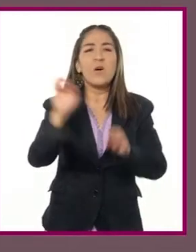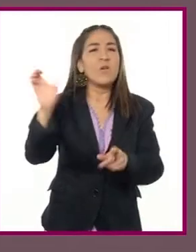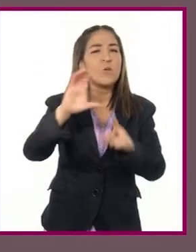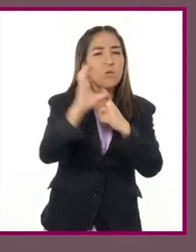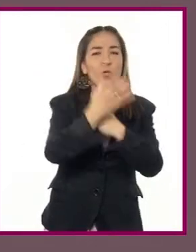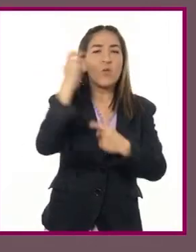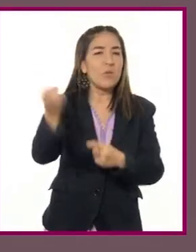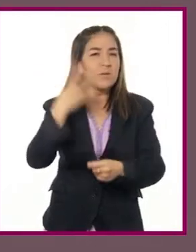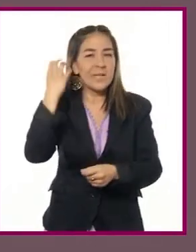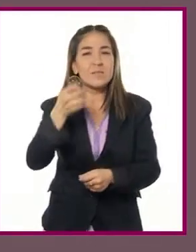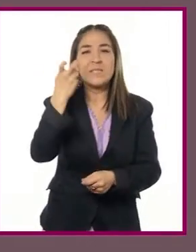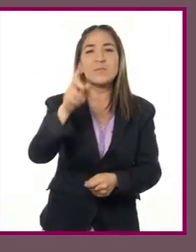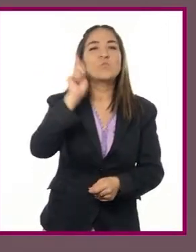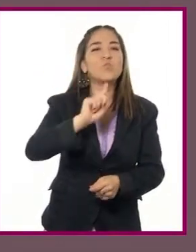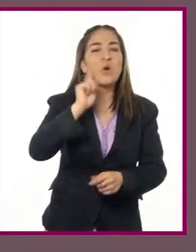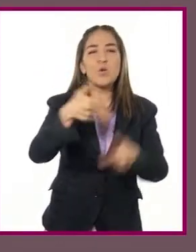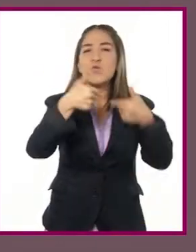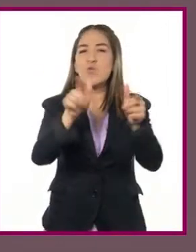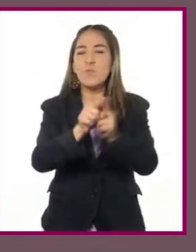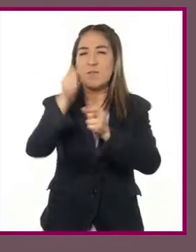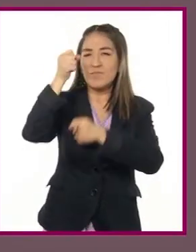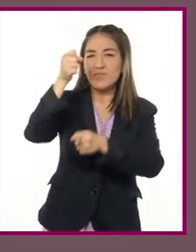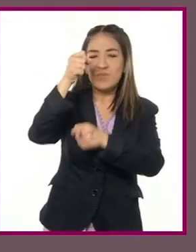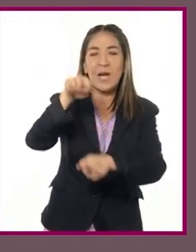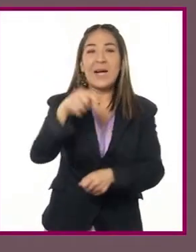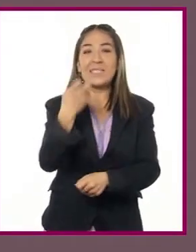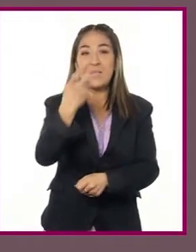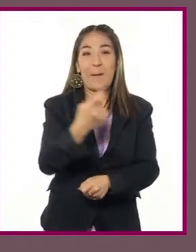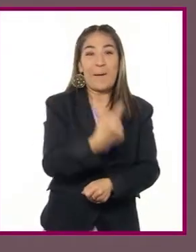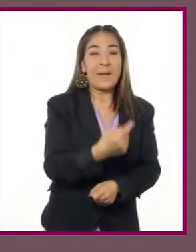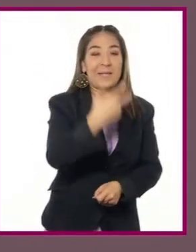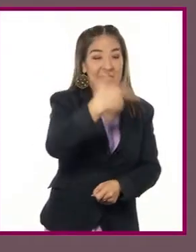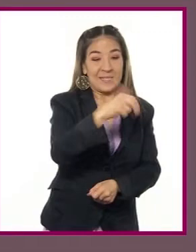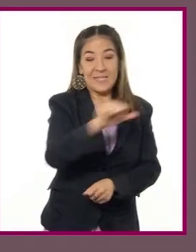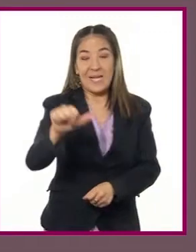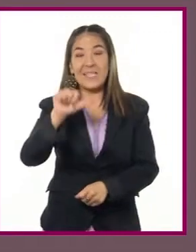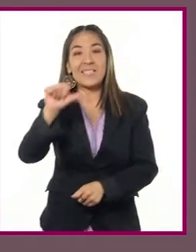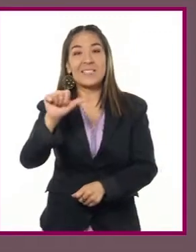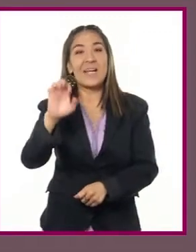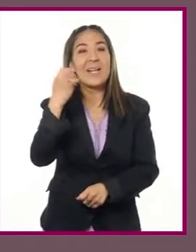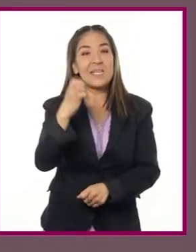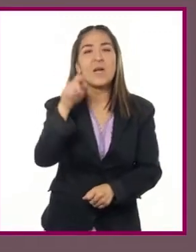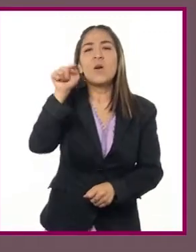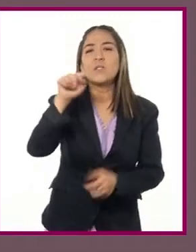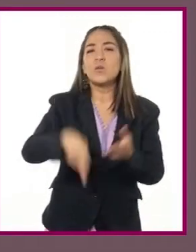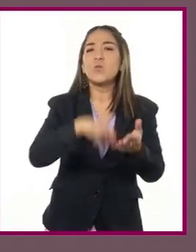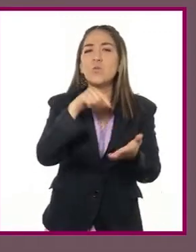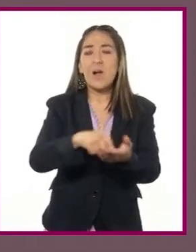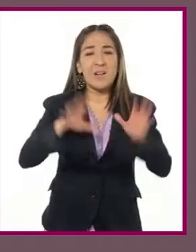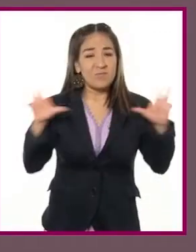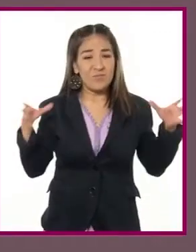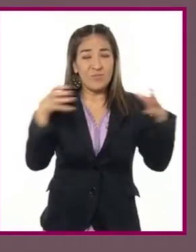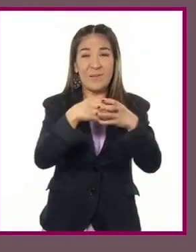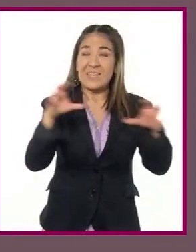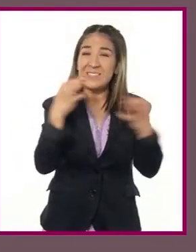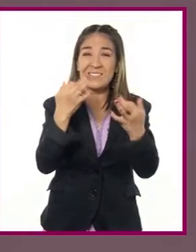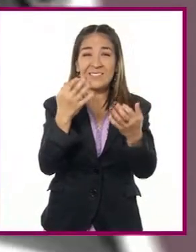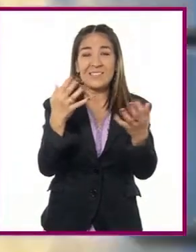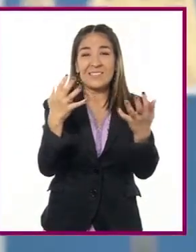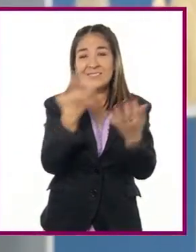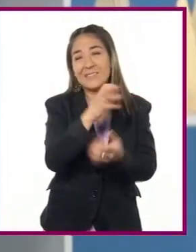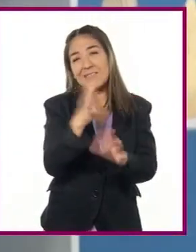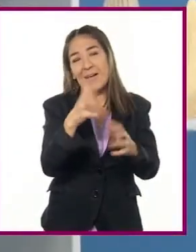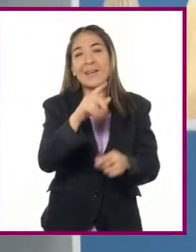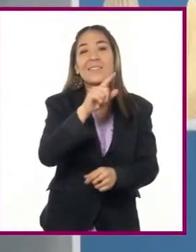México. El primero, que tuvo lugar entre el 13 y 16 de enero, congregó aproximadamente 700